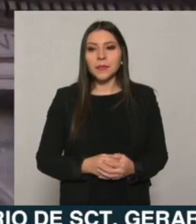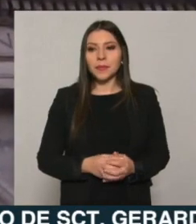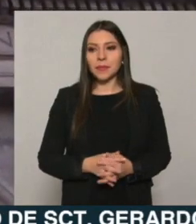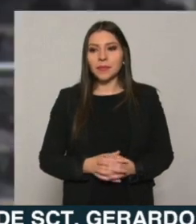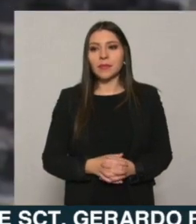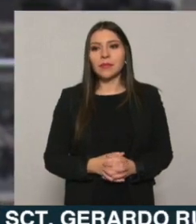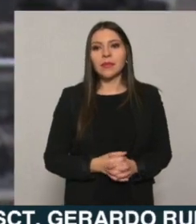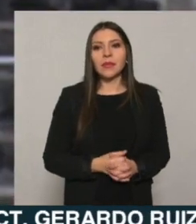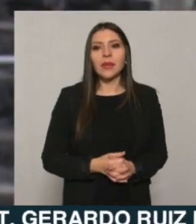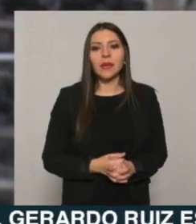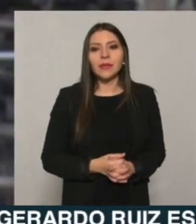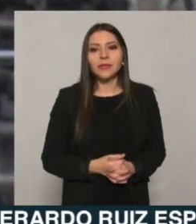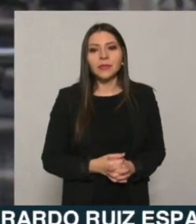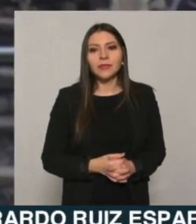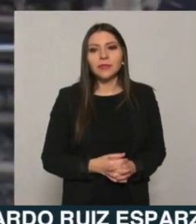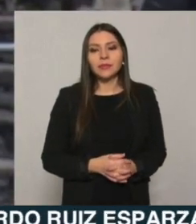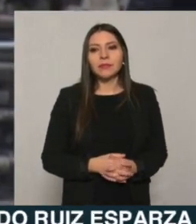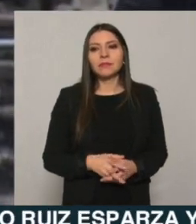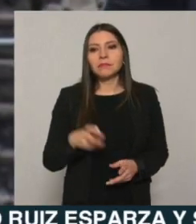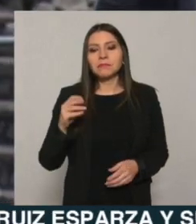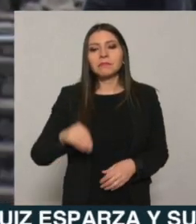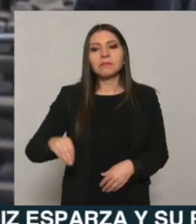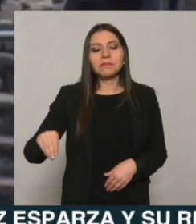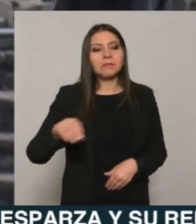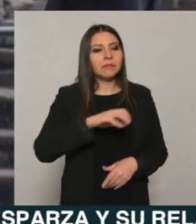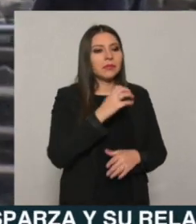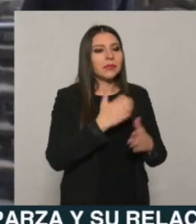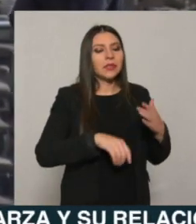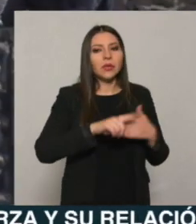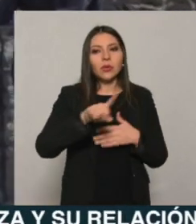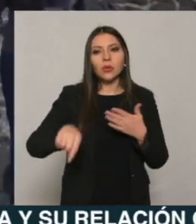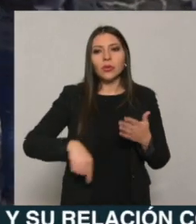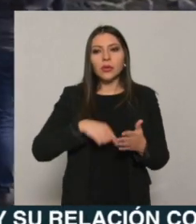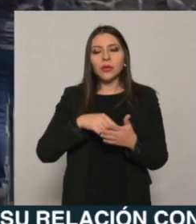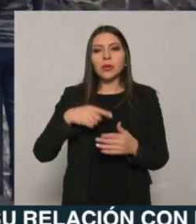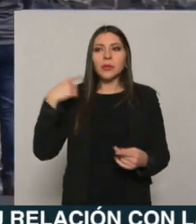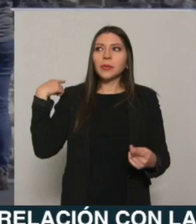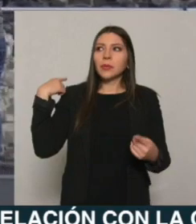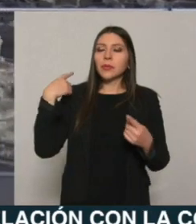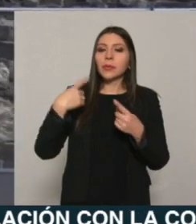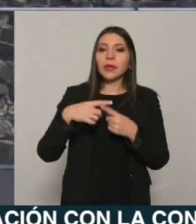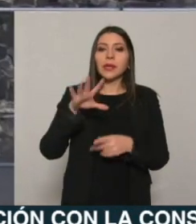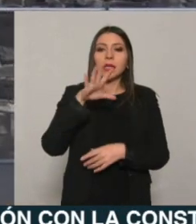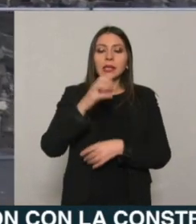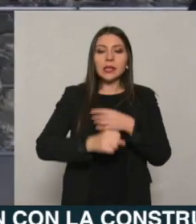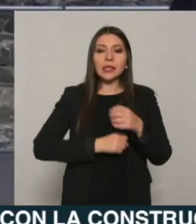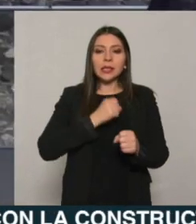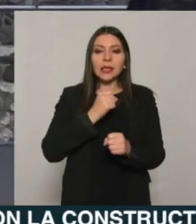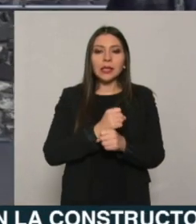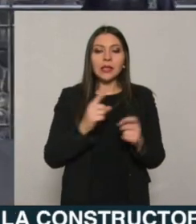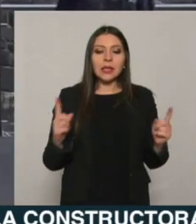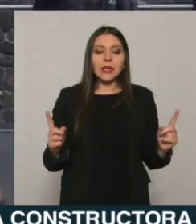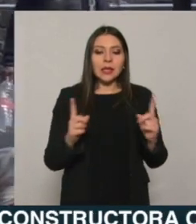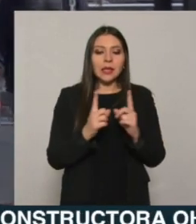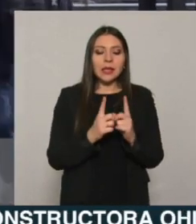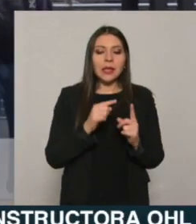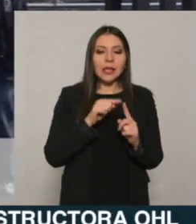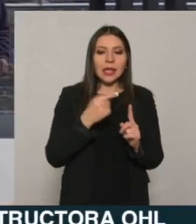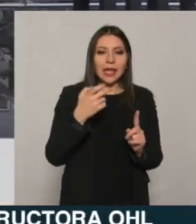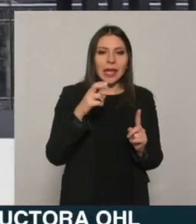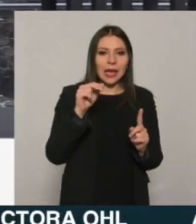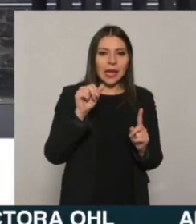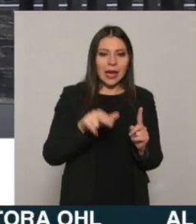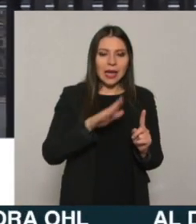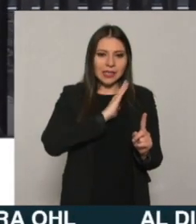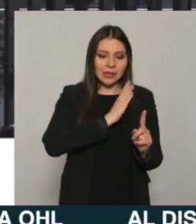De este modo concluye el recorrido por aquellos lugares que a 500 años del encuentro entre Moctezuma y Hernán Cortés